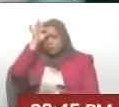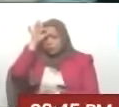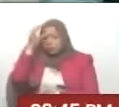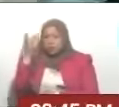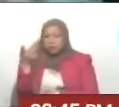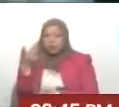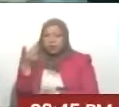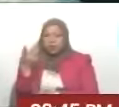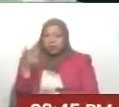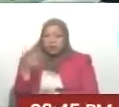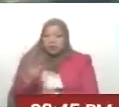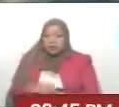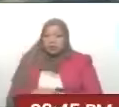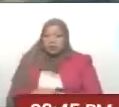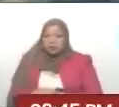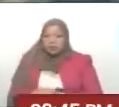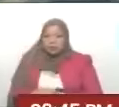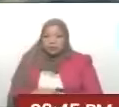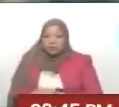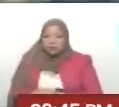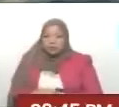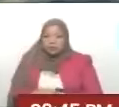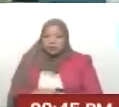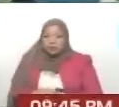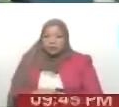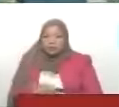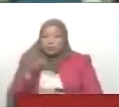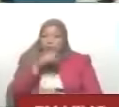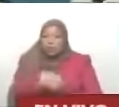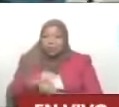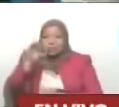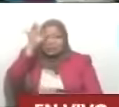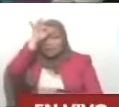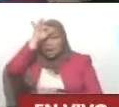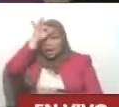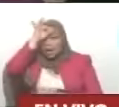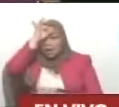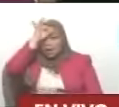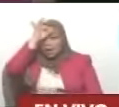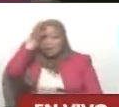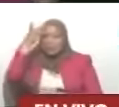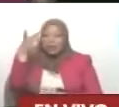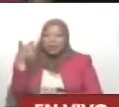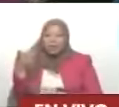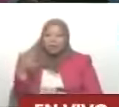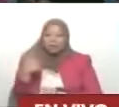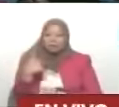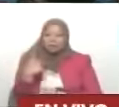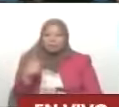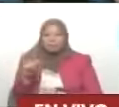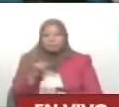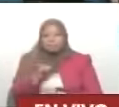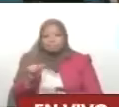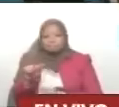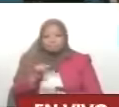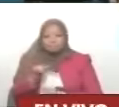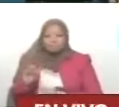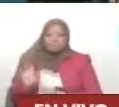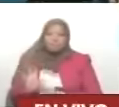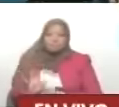El príncipe, el merengue, échate un pasito ahí para ver. ¡Uy! No, eso no es bailar. No baila. No bailar. ¿Qué dice el potro? Yo me